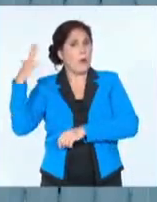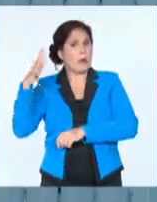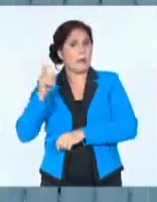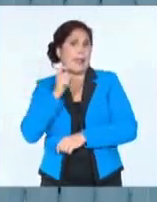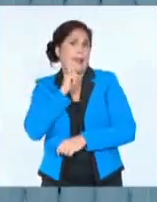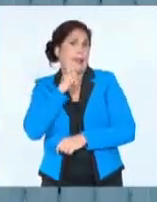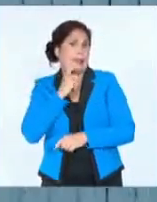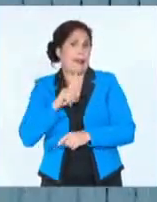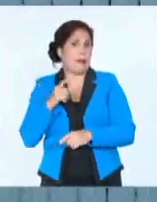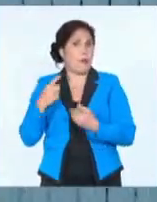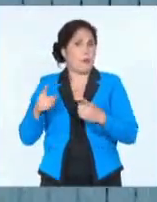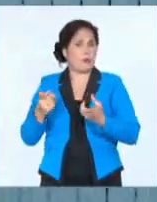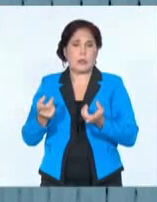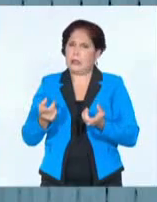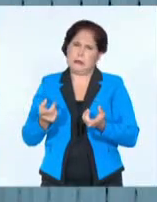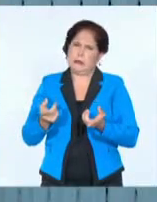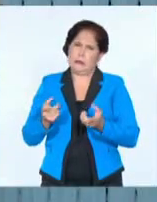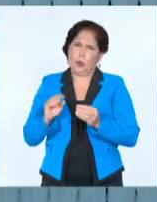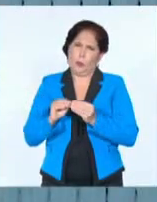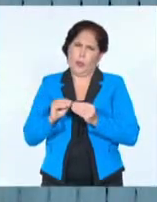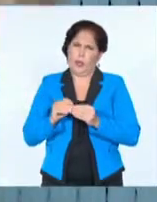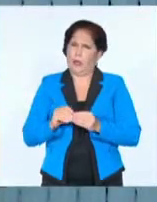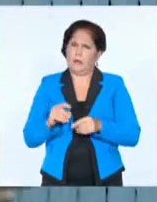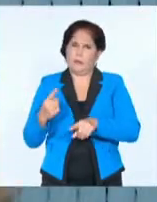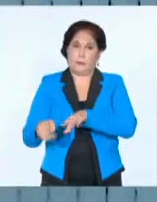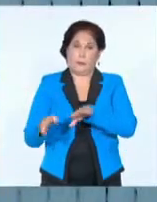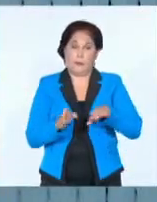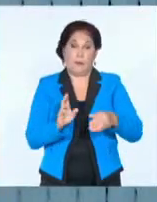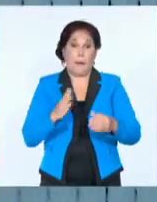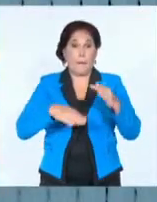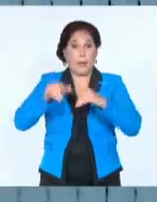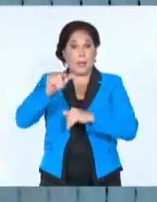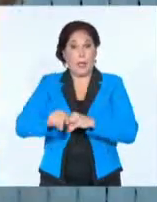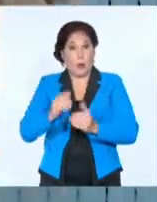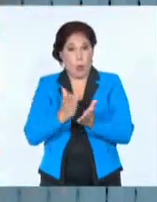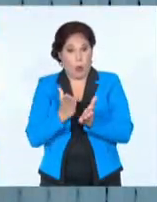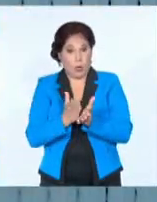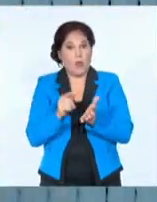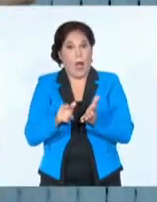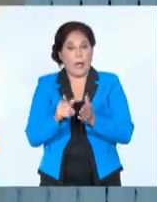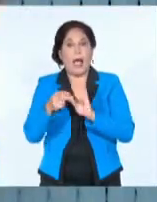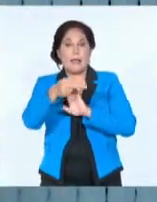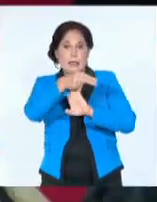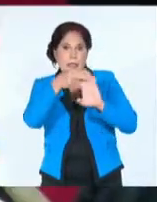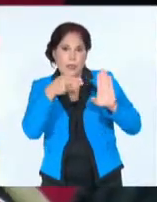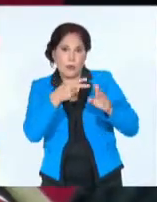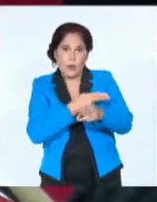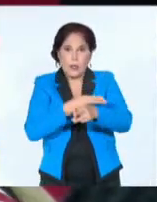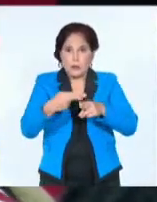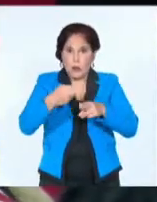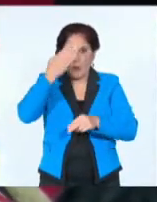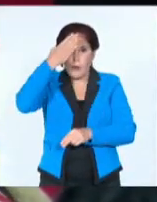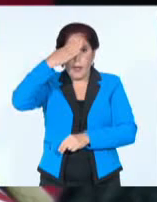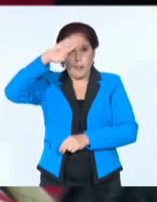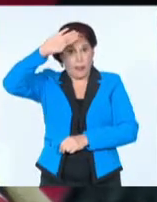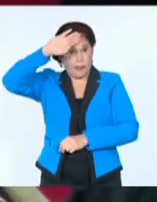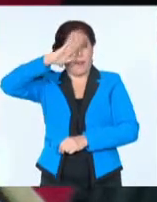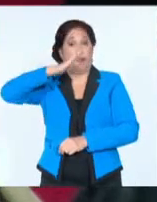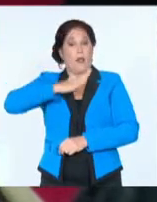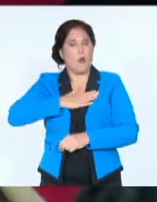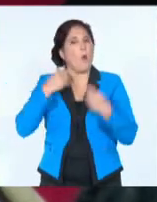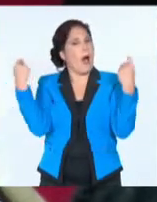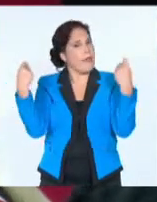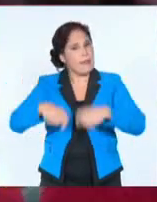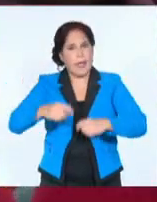les gusta, además. Como existe en el Ministerio de Educación una asignatura como la historia de Cuba, tiene que haber